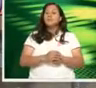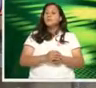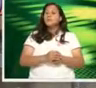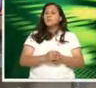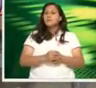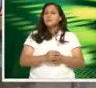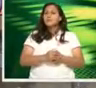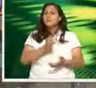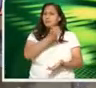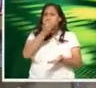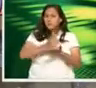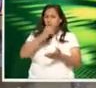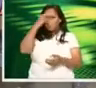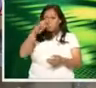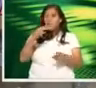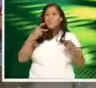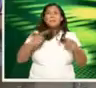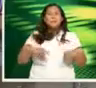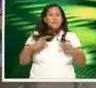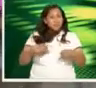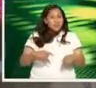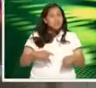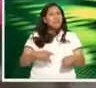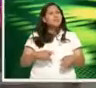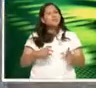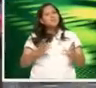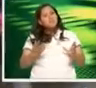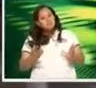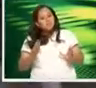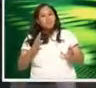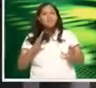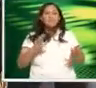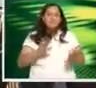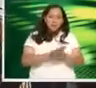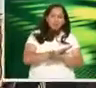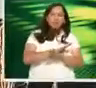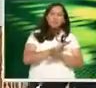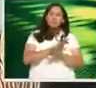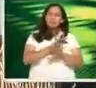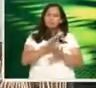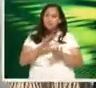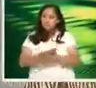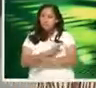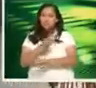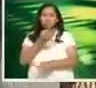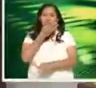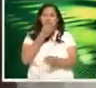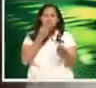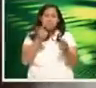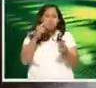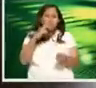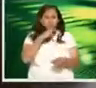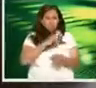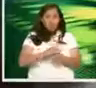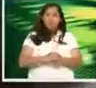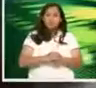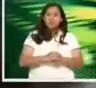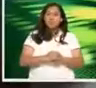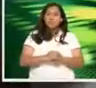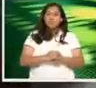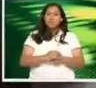México, yo creo que también las personas pasan por etapas o cambian de etapas de una forma muy rápida, ¿no se te hace? Y